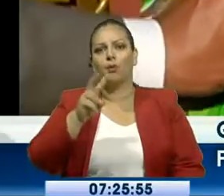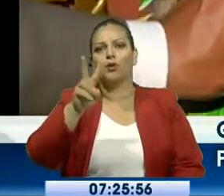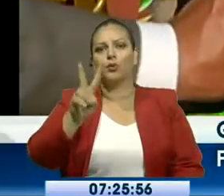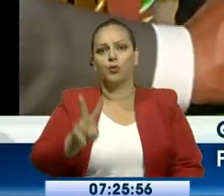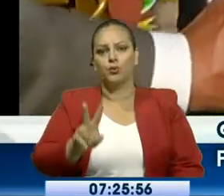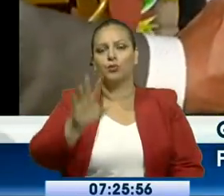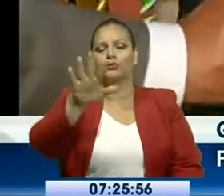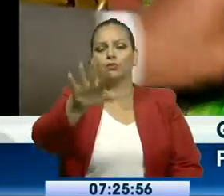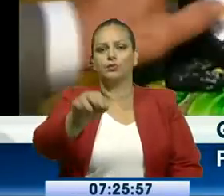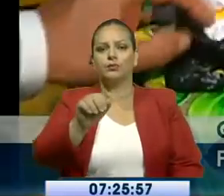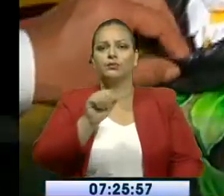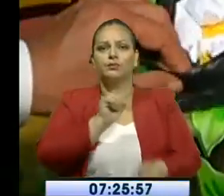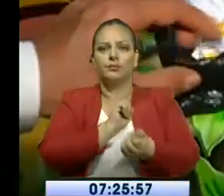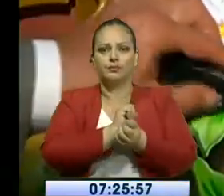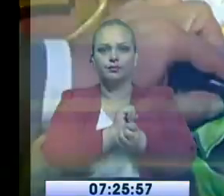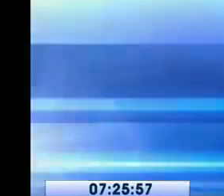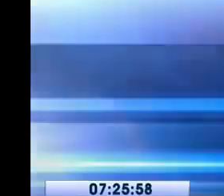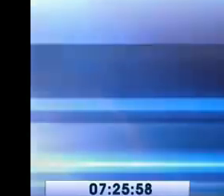Informó Julio César Saona.